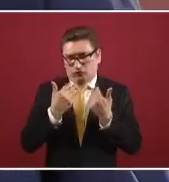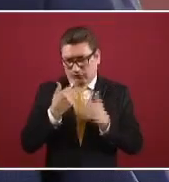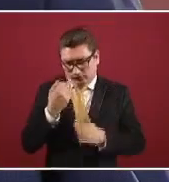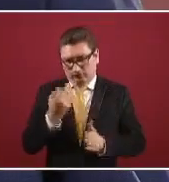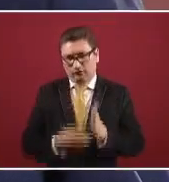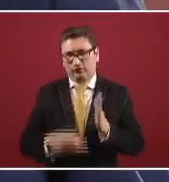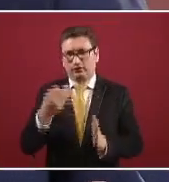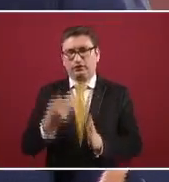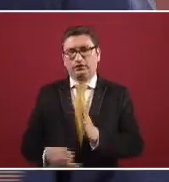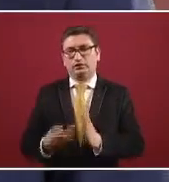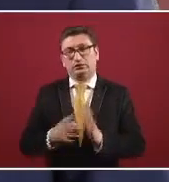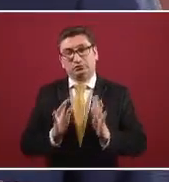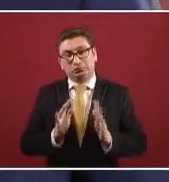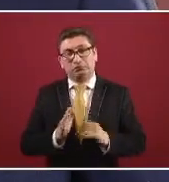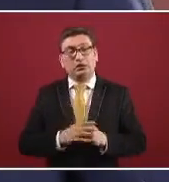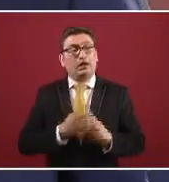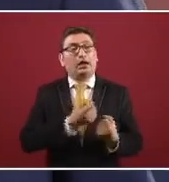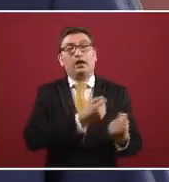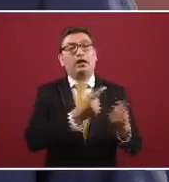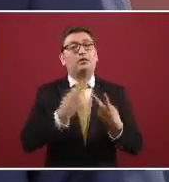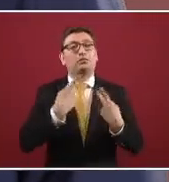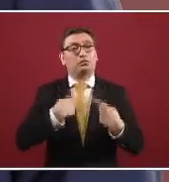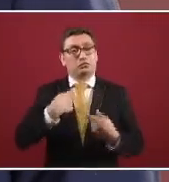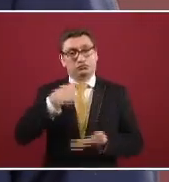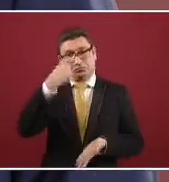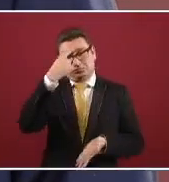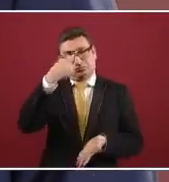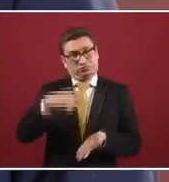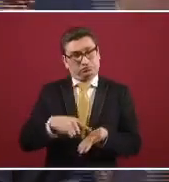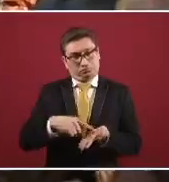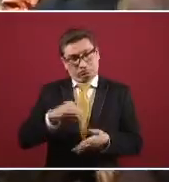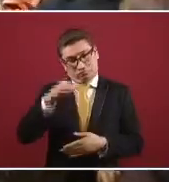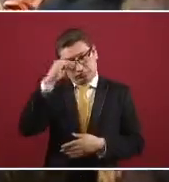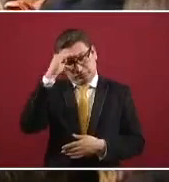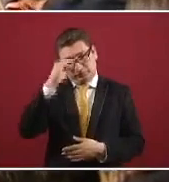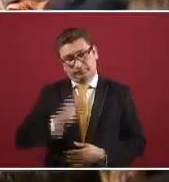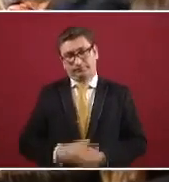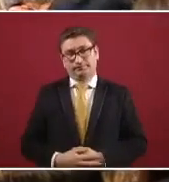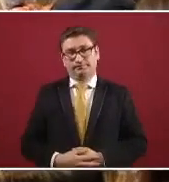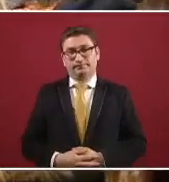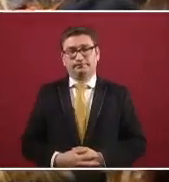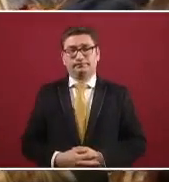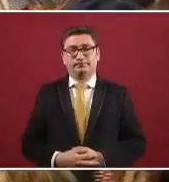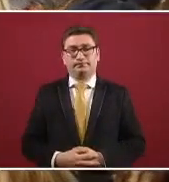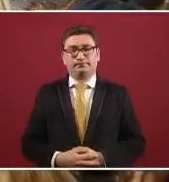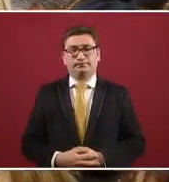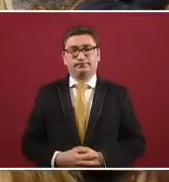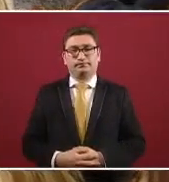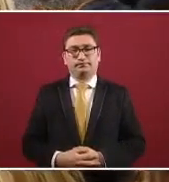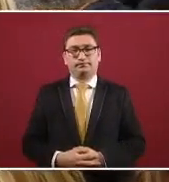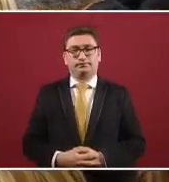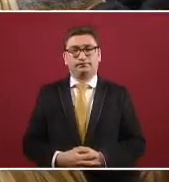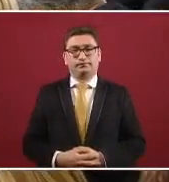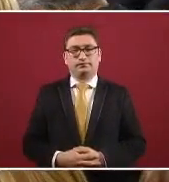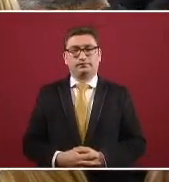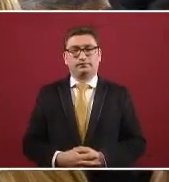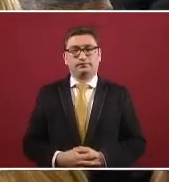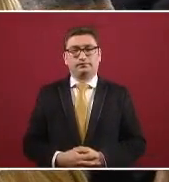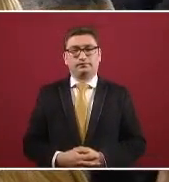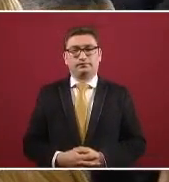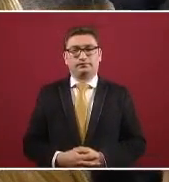es que se piensa que no se está